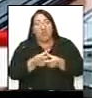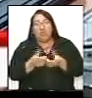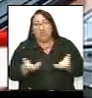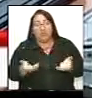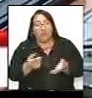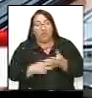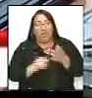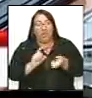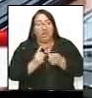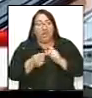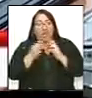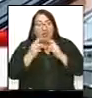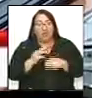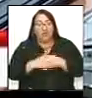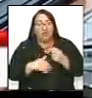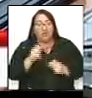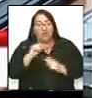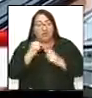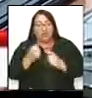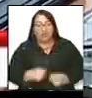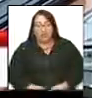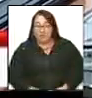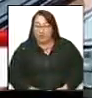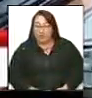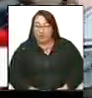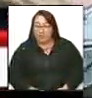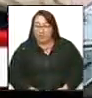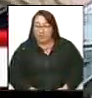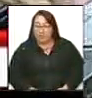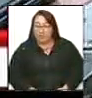se convierte en la respuesta de toda la sociedad peruana